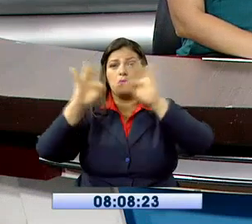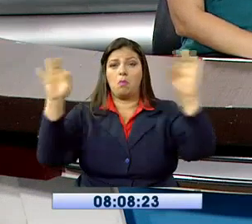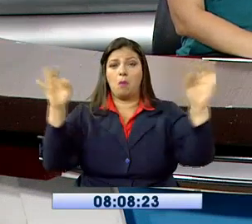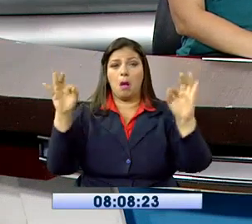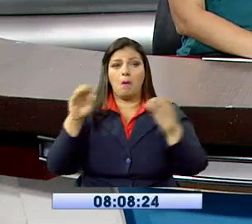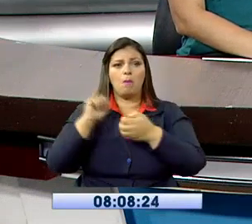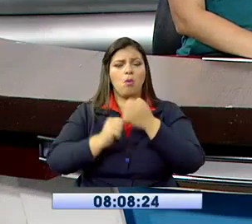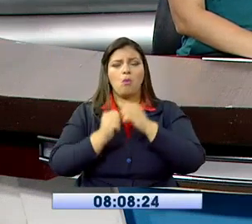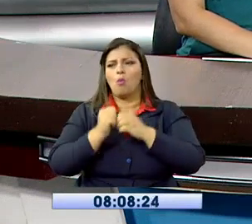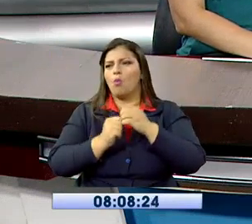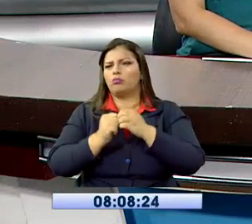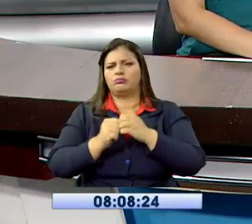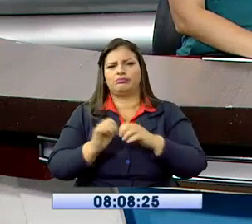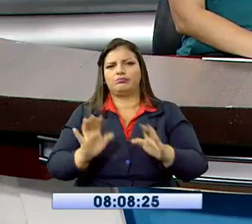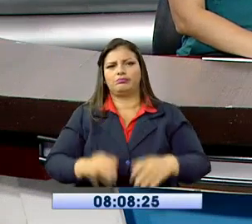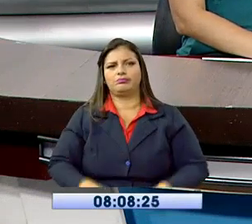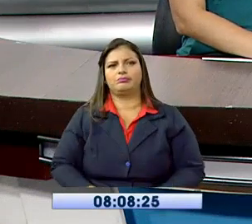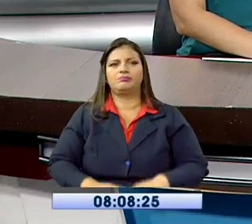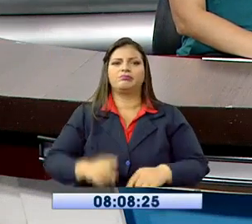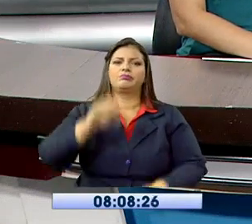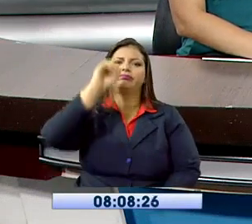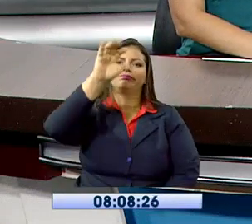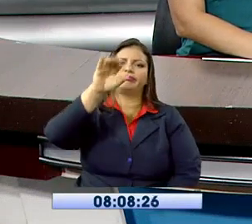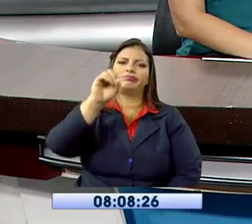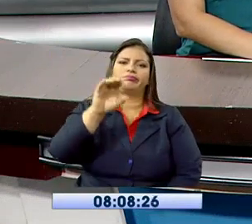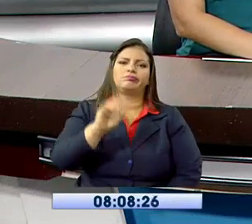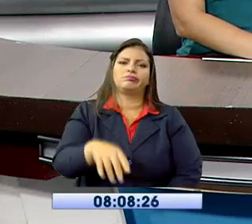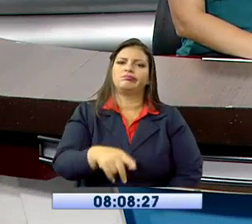pasa es lo de todos los años, nos quedamos sin semáforo.